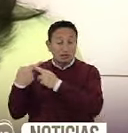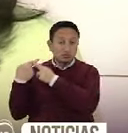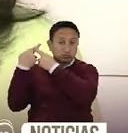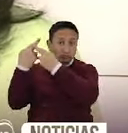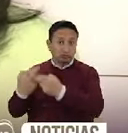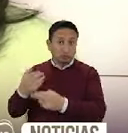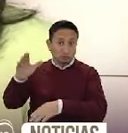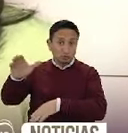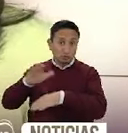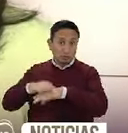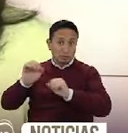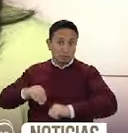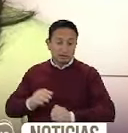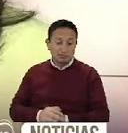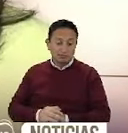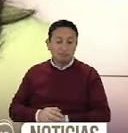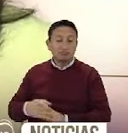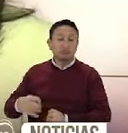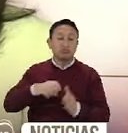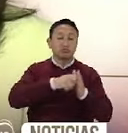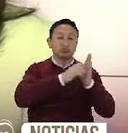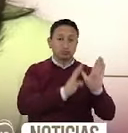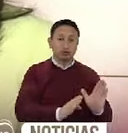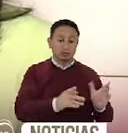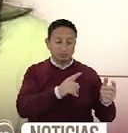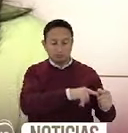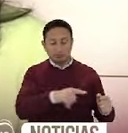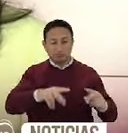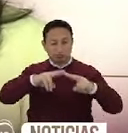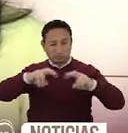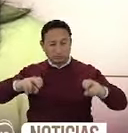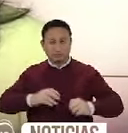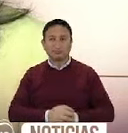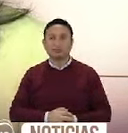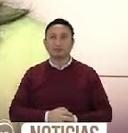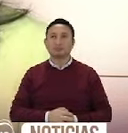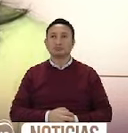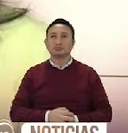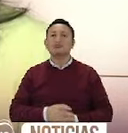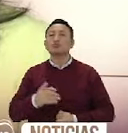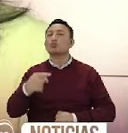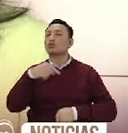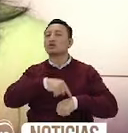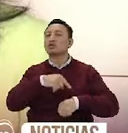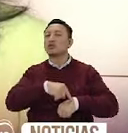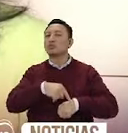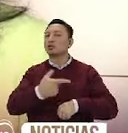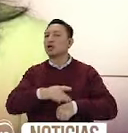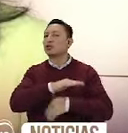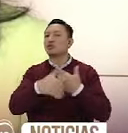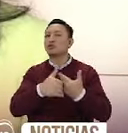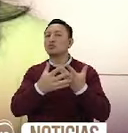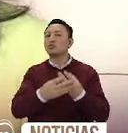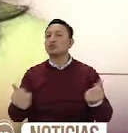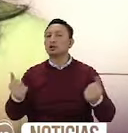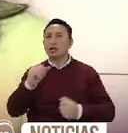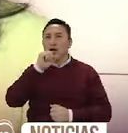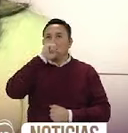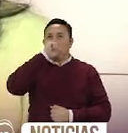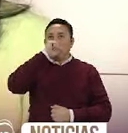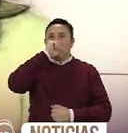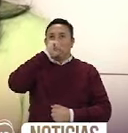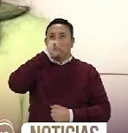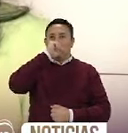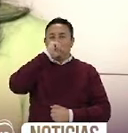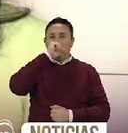aquello, pero también se decidió enviar a la Contraloría para que se haga un examen. ¿Y qué tiempo ya ustedes tendrían esos resultados ya para tomar las acciones